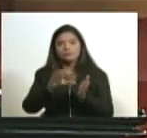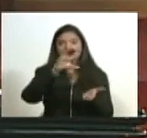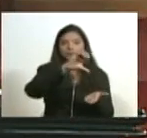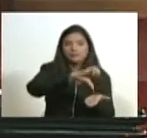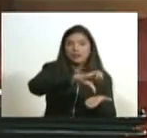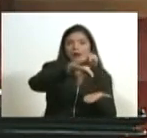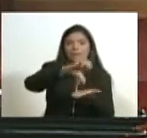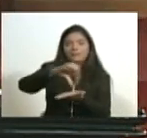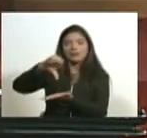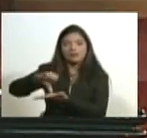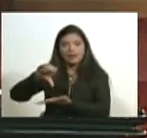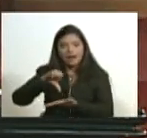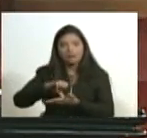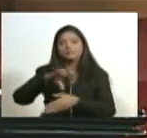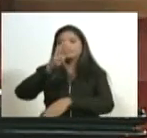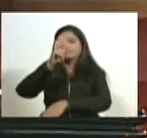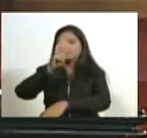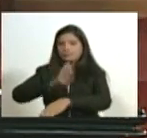los estados, Barcelona,